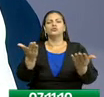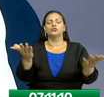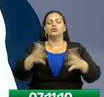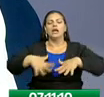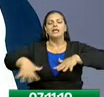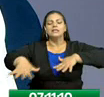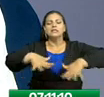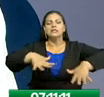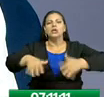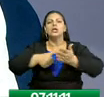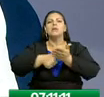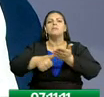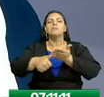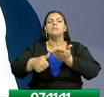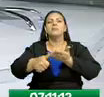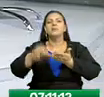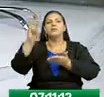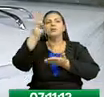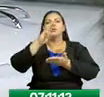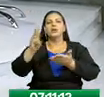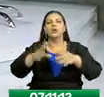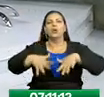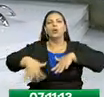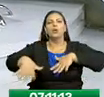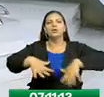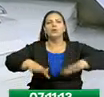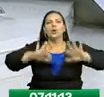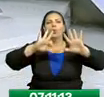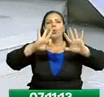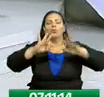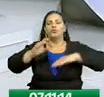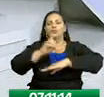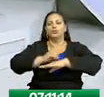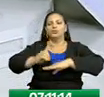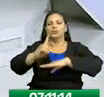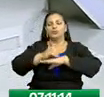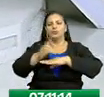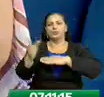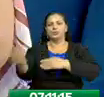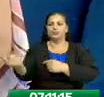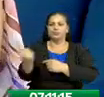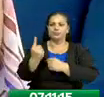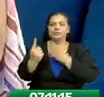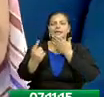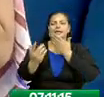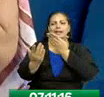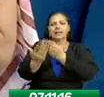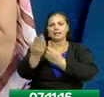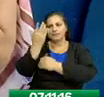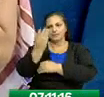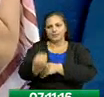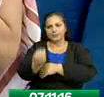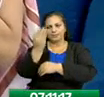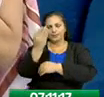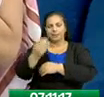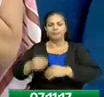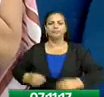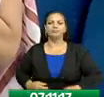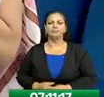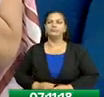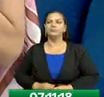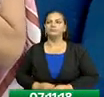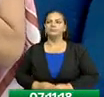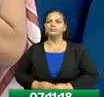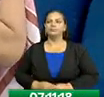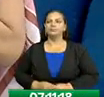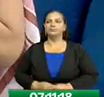Coordinación Zonal de Salud número 8. Doctor, gracias por acompañarnos. Buenos días y bienvenido. Buenos días. Comencemos por el principio y yo creo que aquí vale la pena